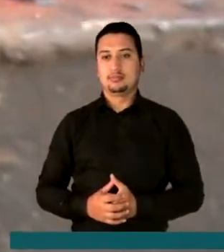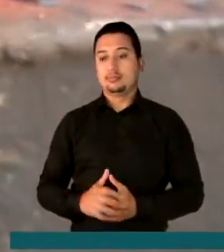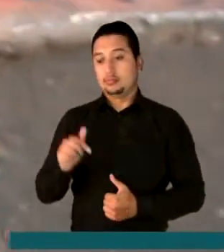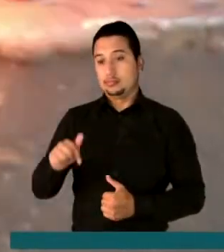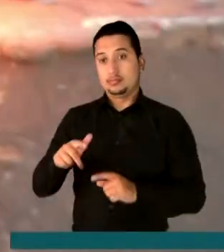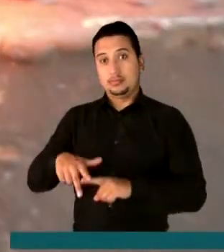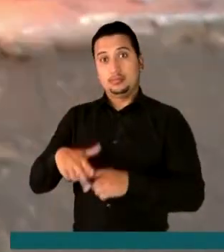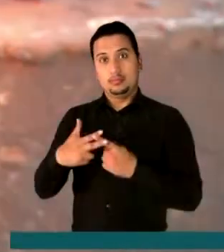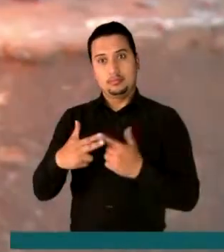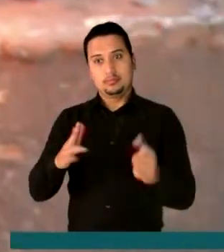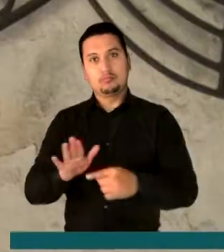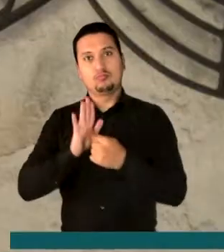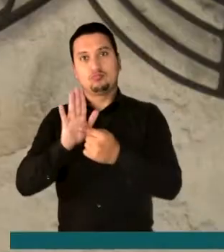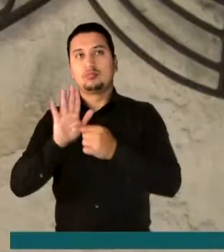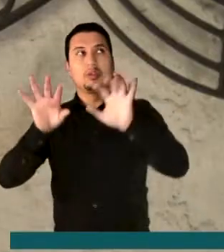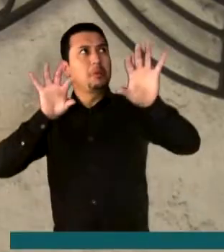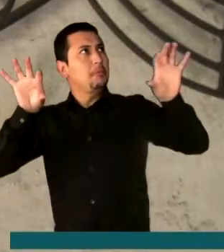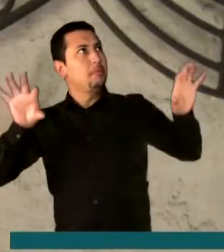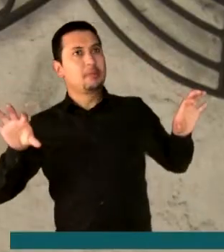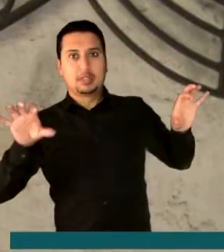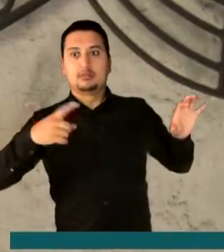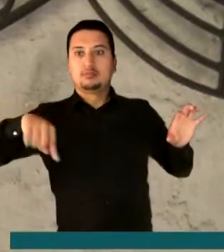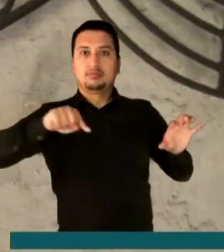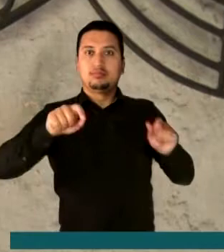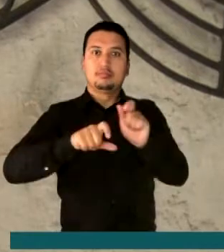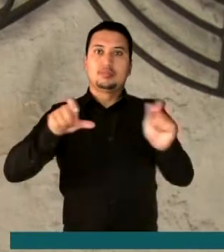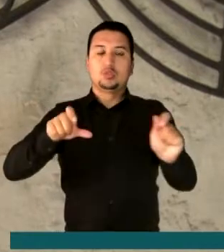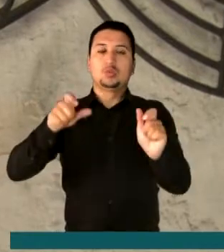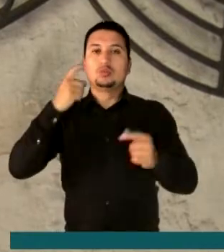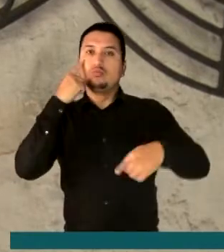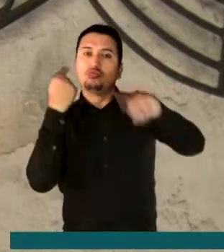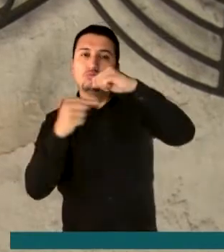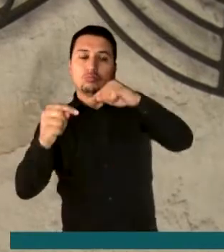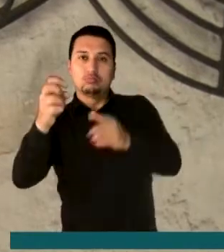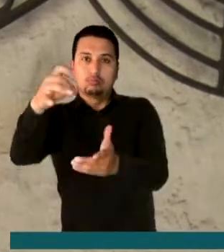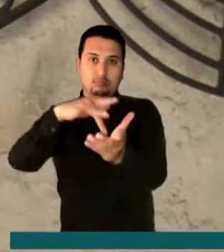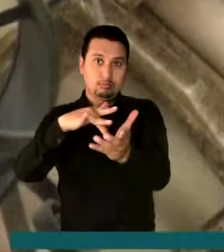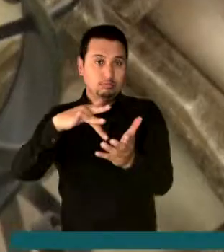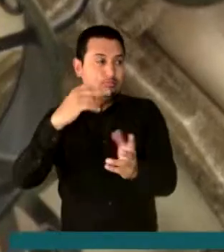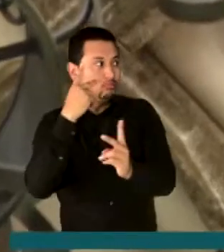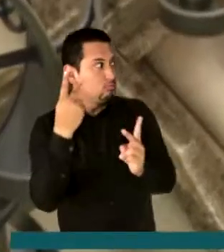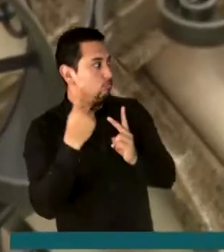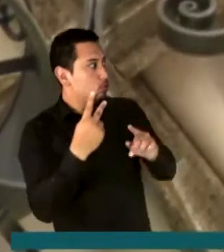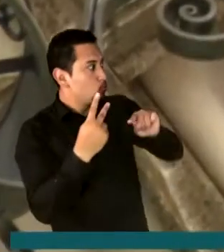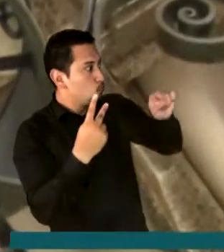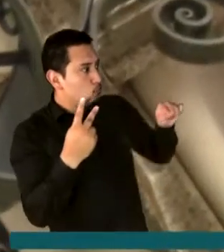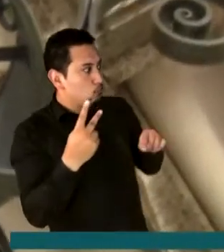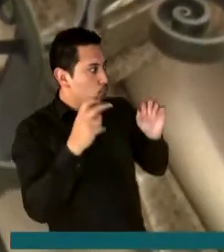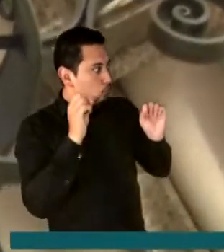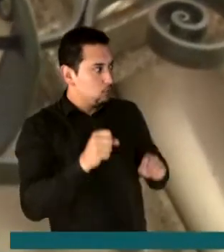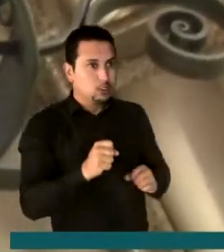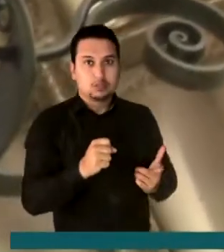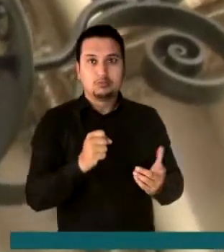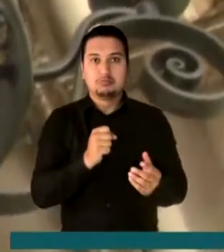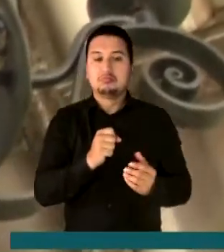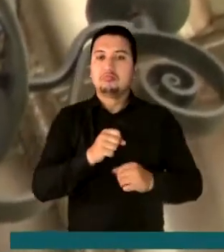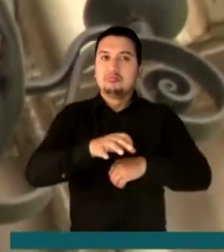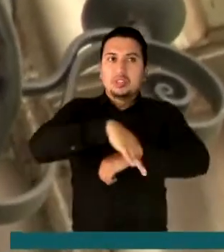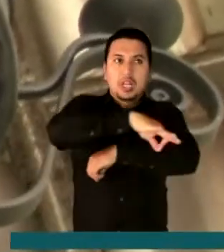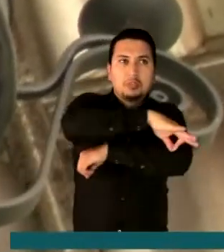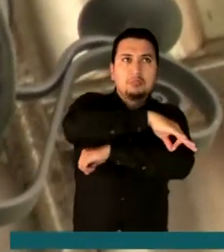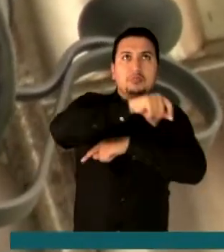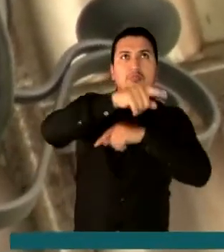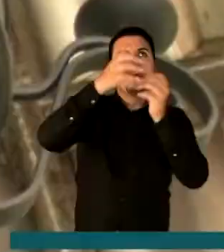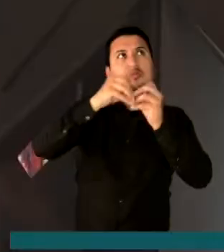El taller, que también tiene espacio para una galería, es visitado por turistas que pasan por la carretera y que se sienten atraídos con la llamativa arquitectura del